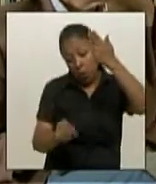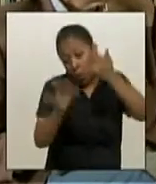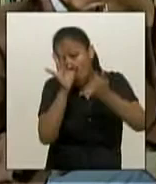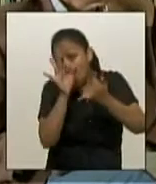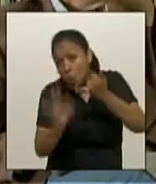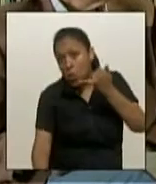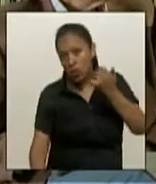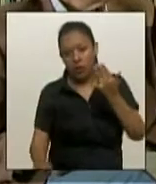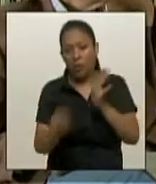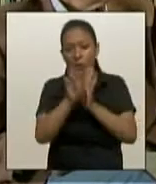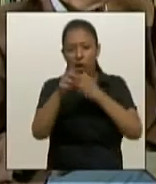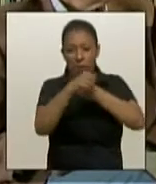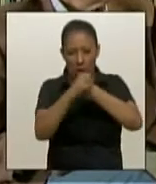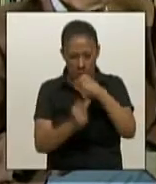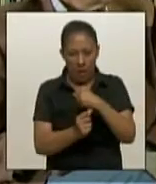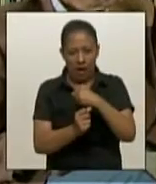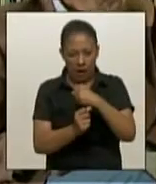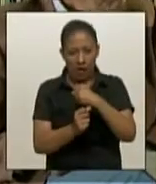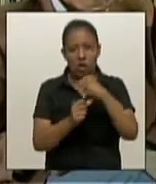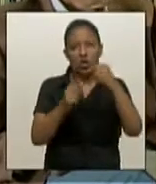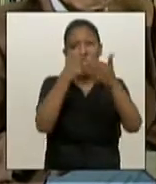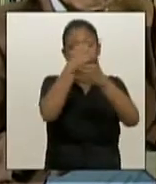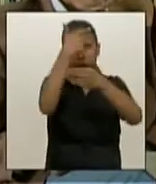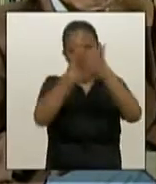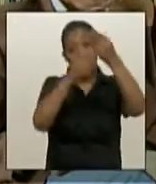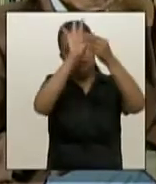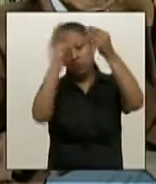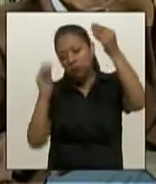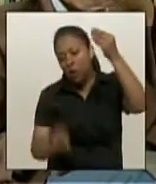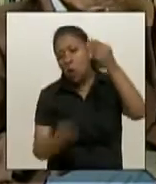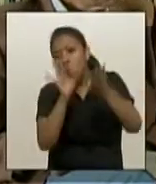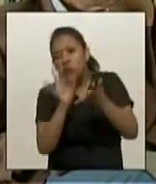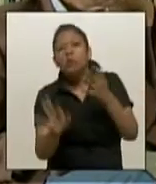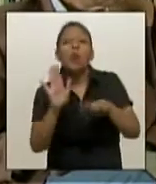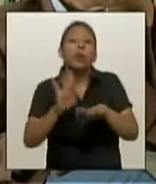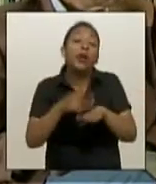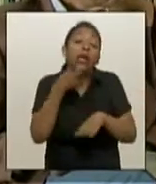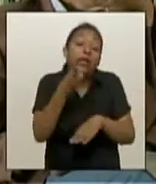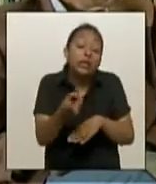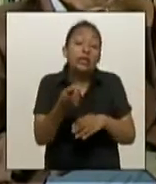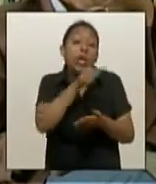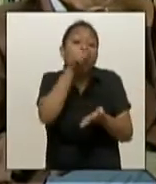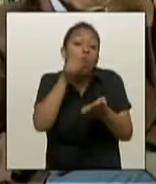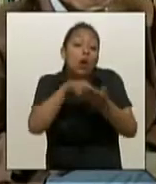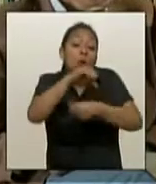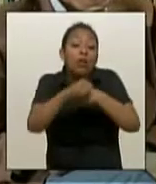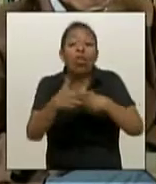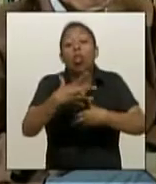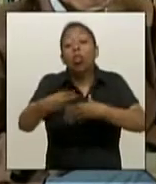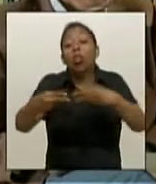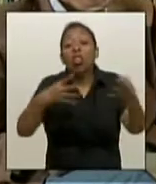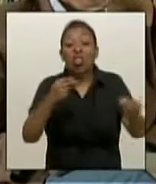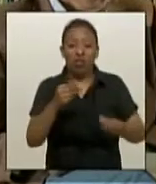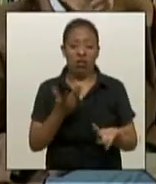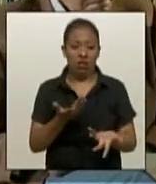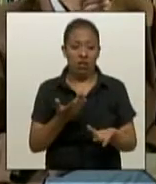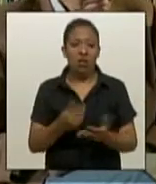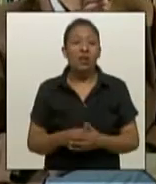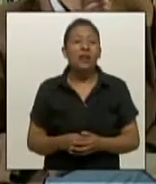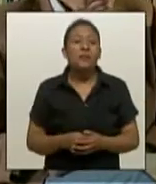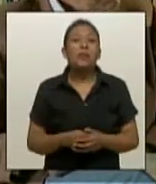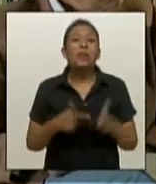si los van a intervenir quirúrgicamente, los ponen al final de la lista, supuestamente porque les contamina el quirófano.